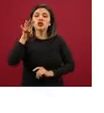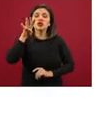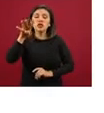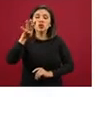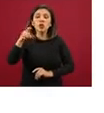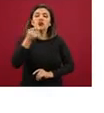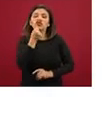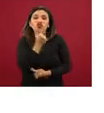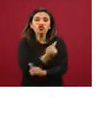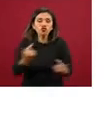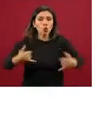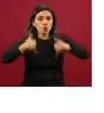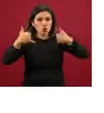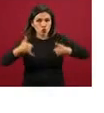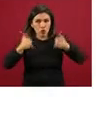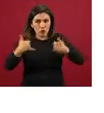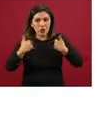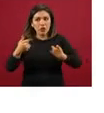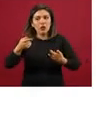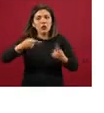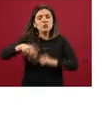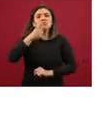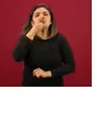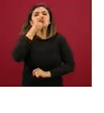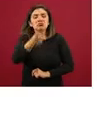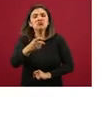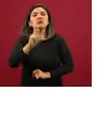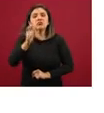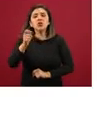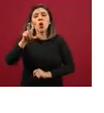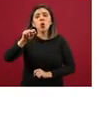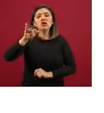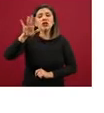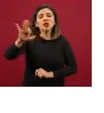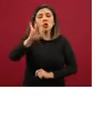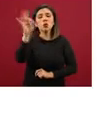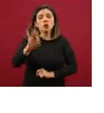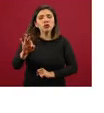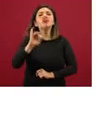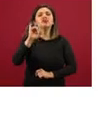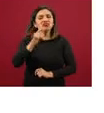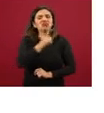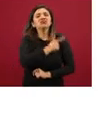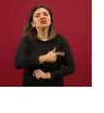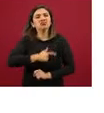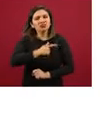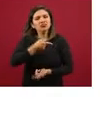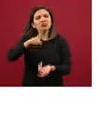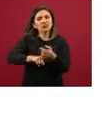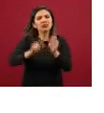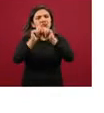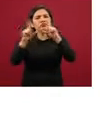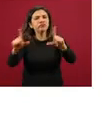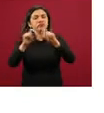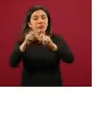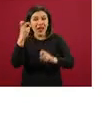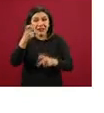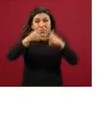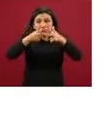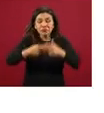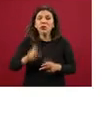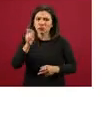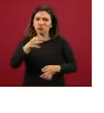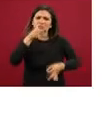1,234,219 niñas, niños, adolescentes y jóvenes que señalaron que el 85% les agradó el contenido. Todas estas métricas